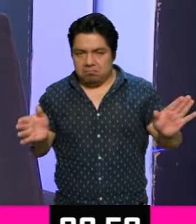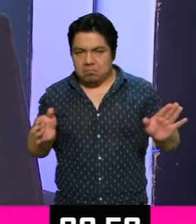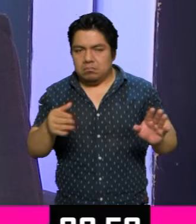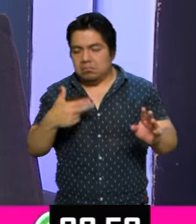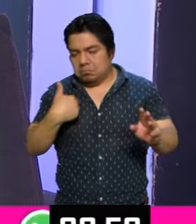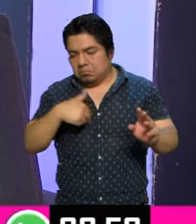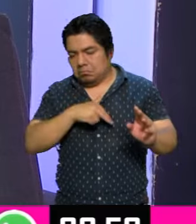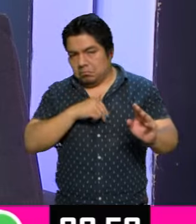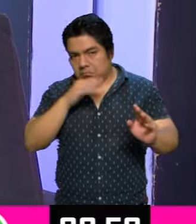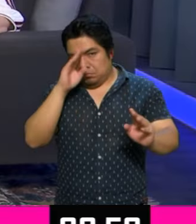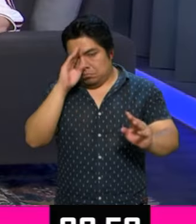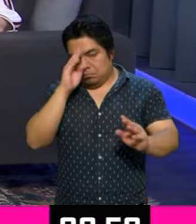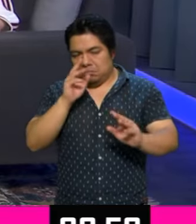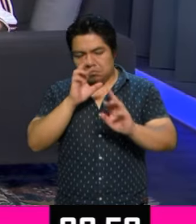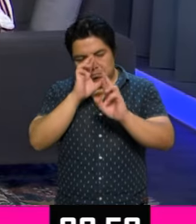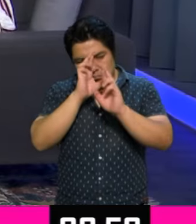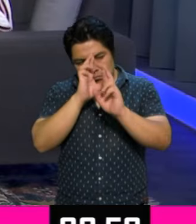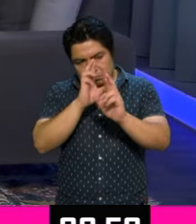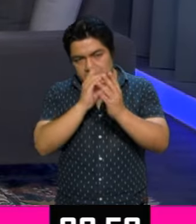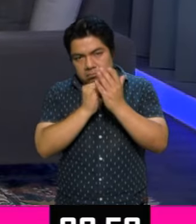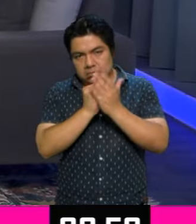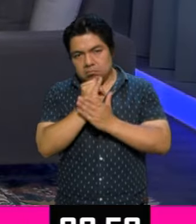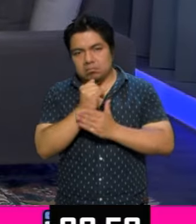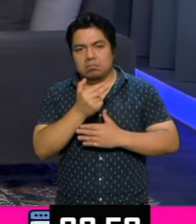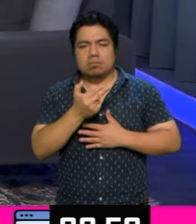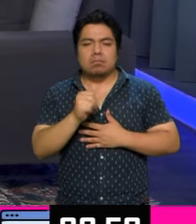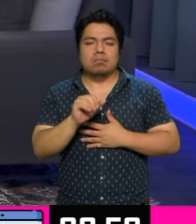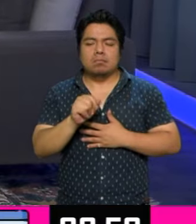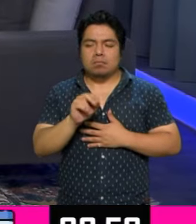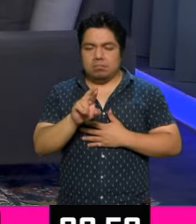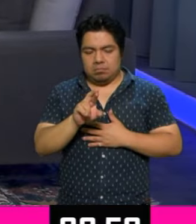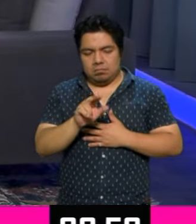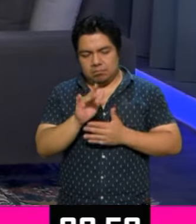nosotros pues decidimos respetar porque es. Oye, Héctor, muchas gracias.